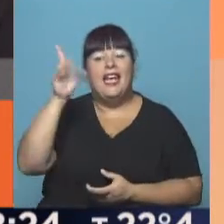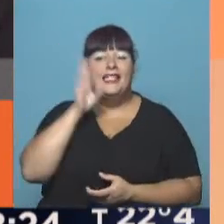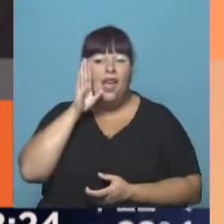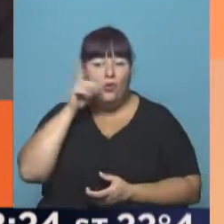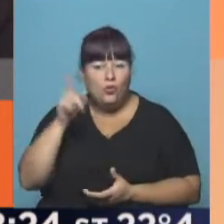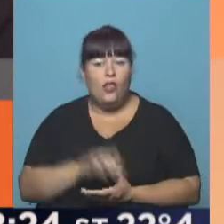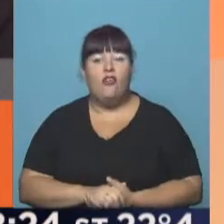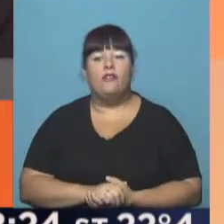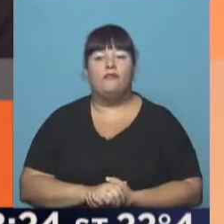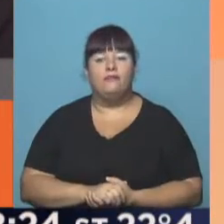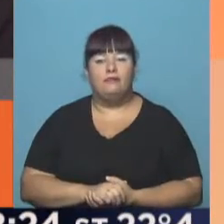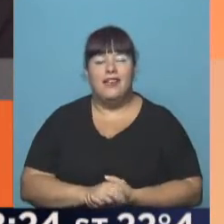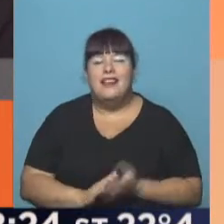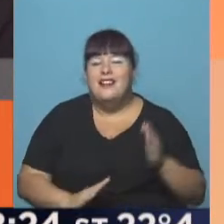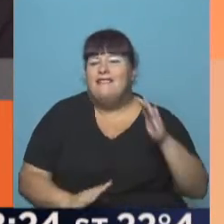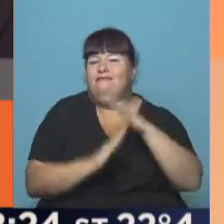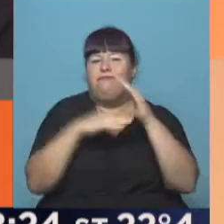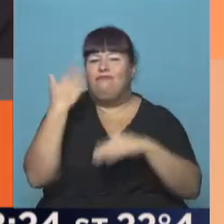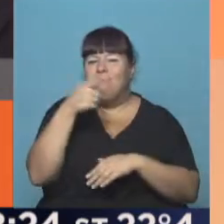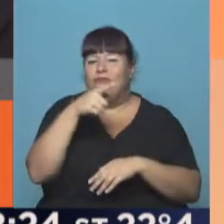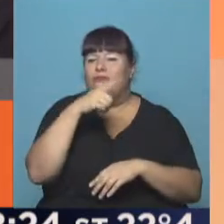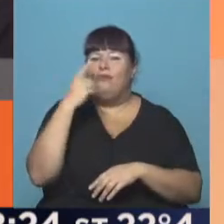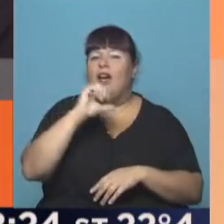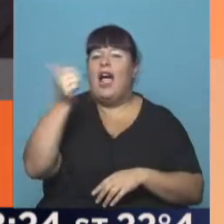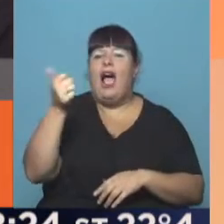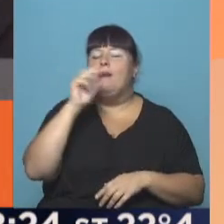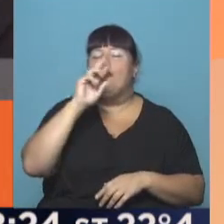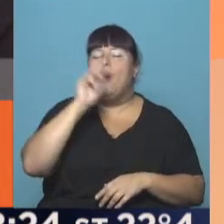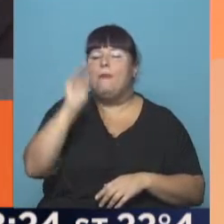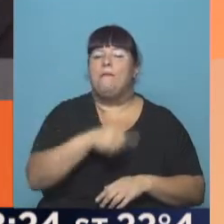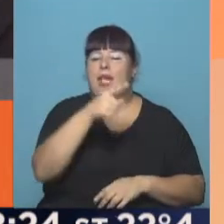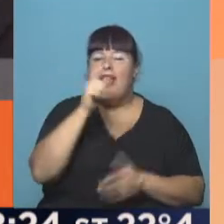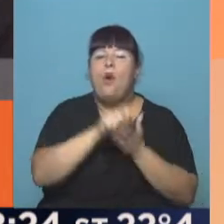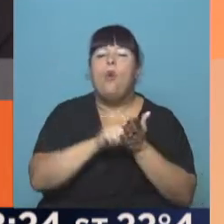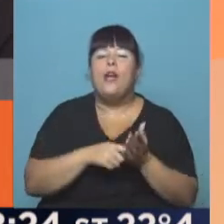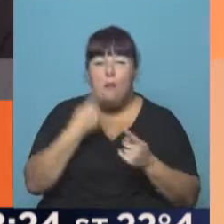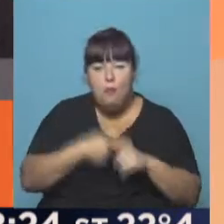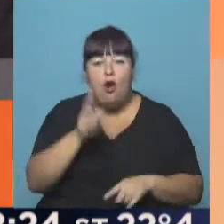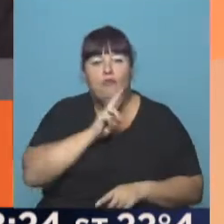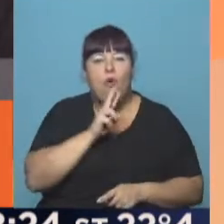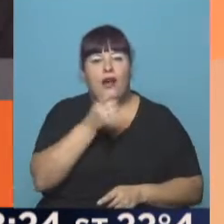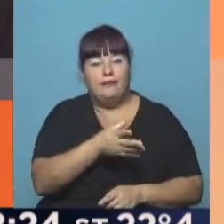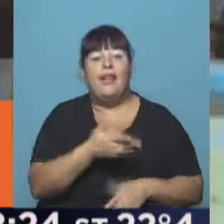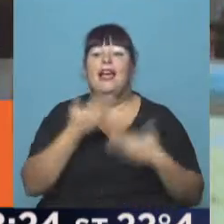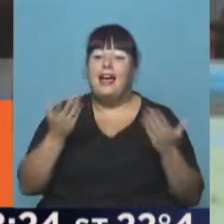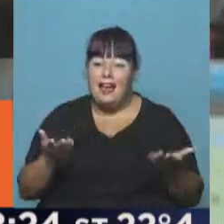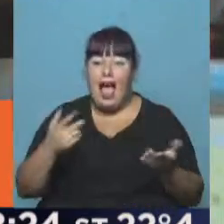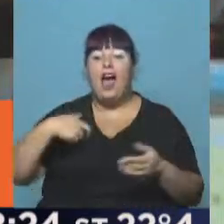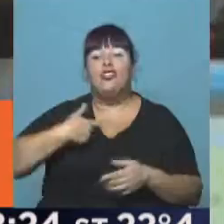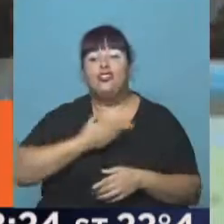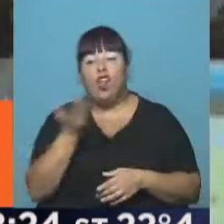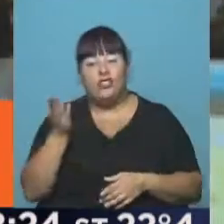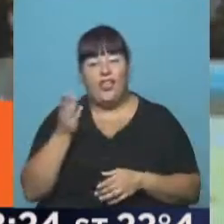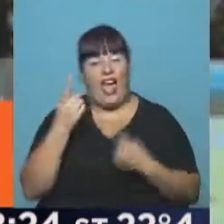Unidos, una de las principales razones por las cuales no ganó Hillary Clinton, según todas las encuestas, es porque era mujer. Sí, bueno, es una sociedad